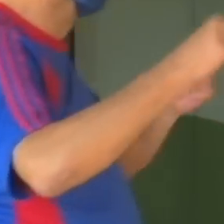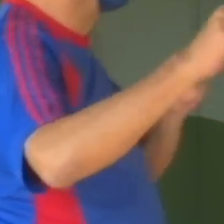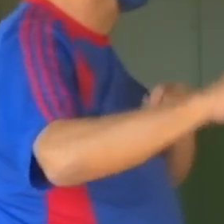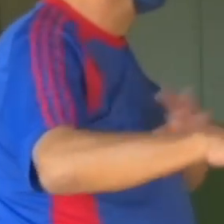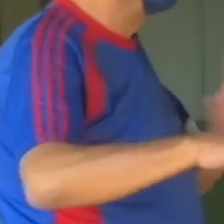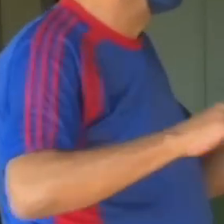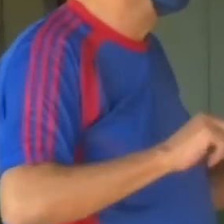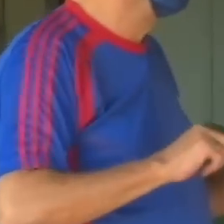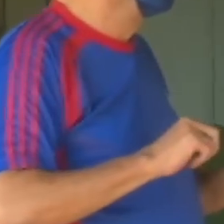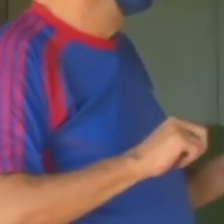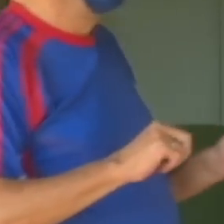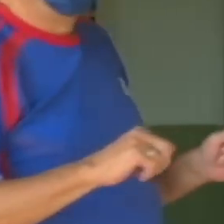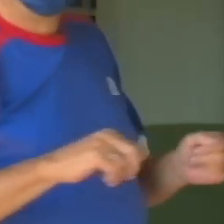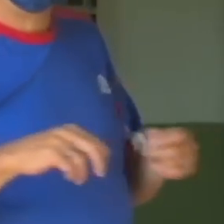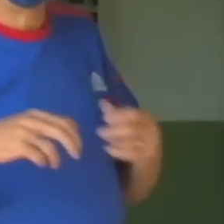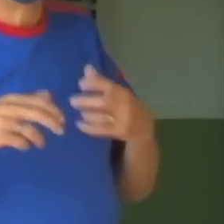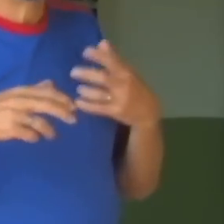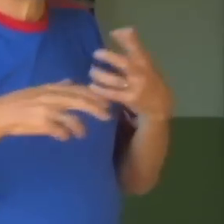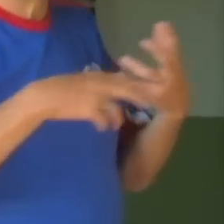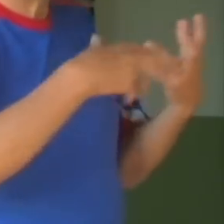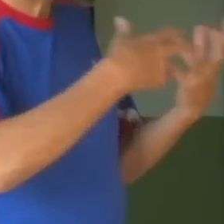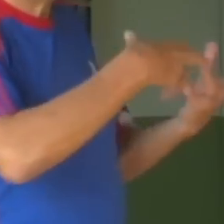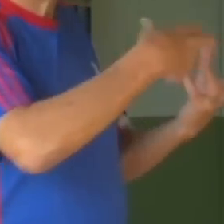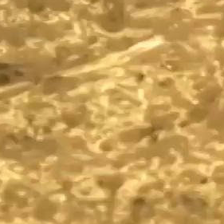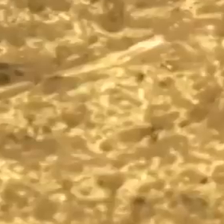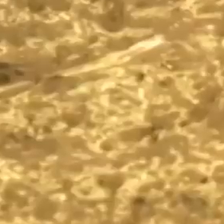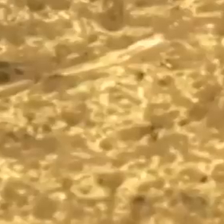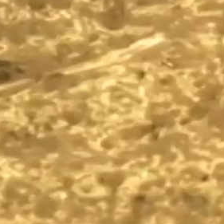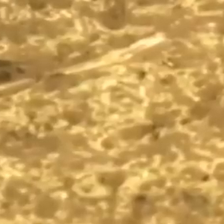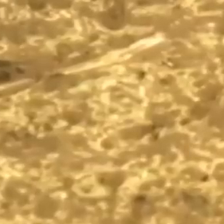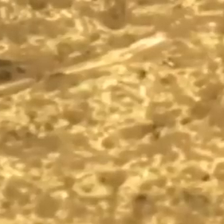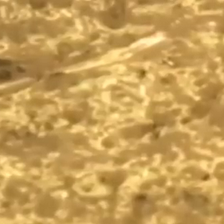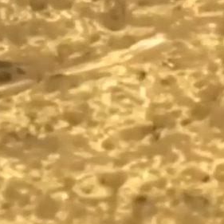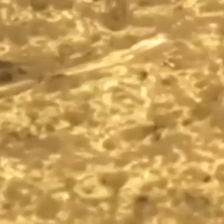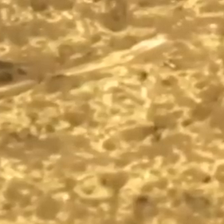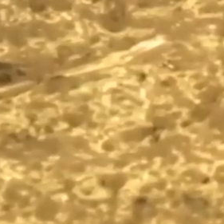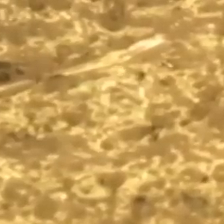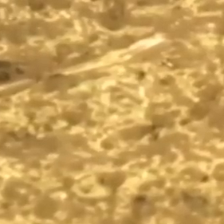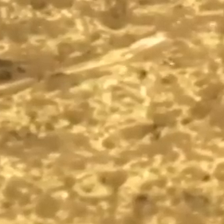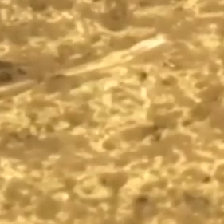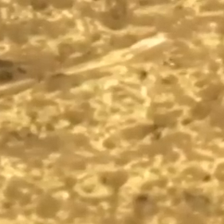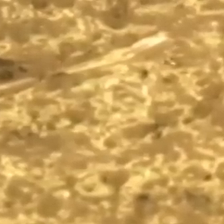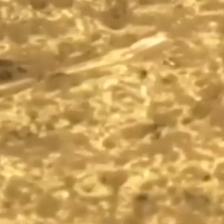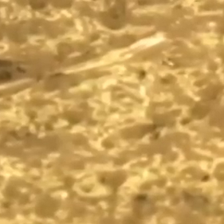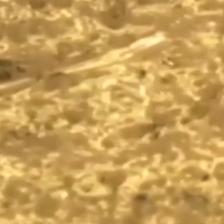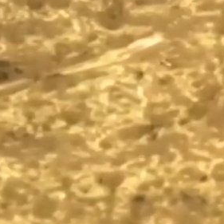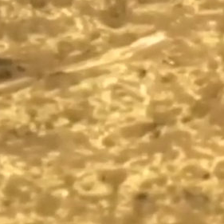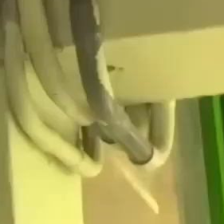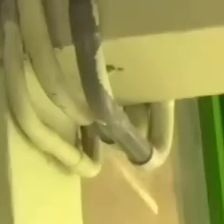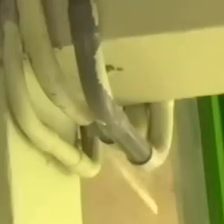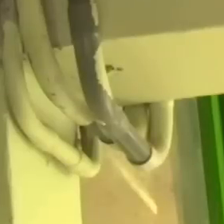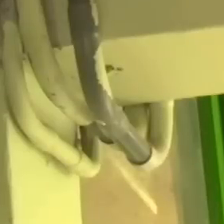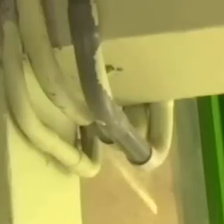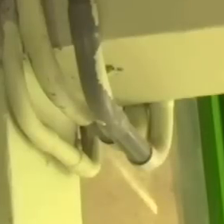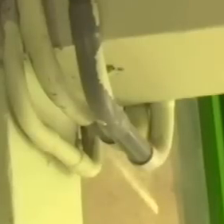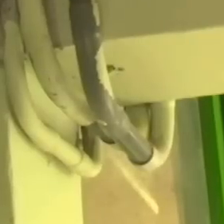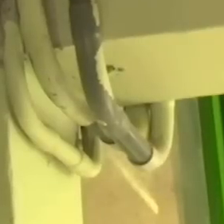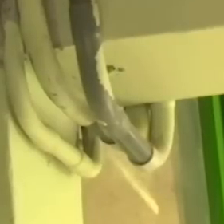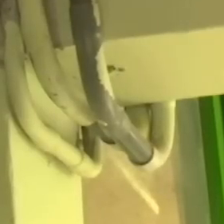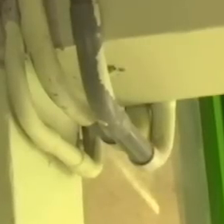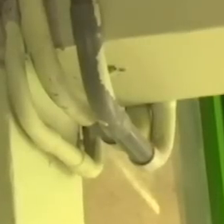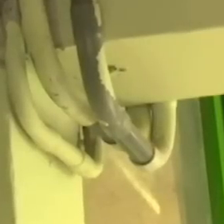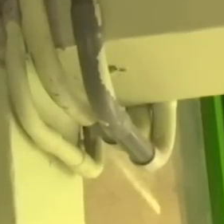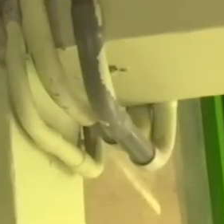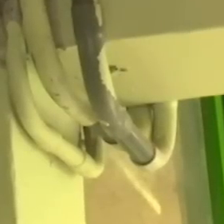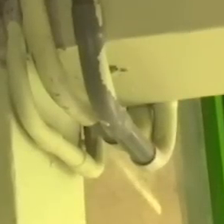fondos para construir y darle mantenimiento a las escuelas no se mueven. Dicha decisión se dio luego de que la ministra de Trabajo,